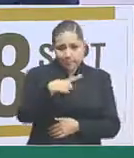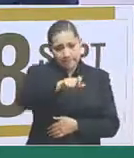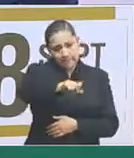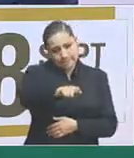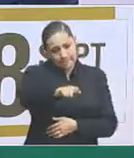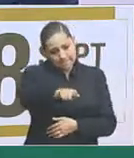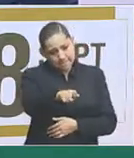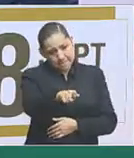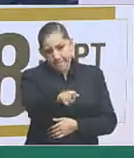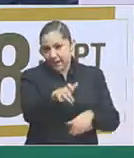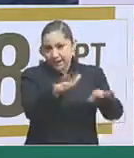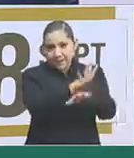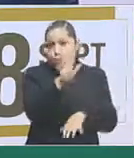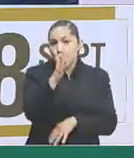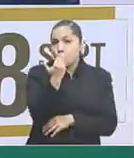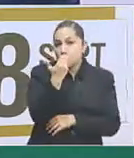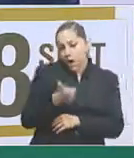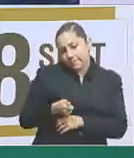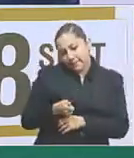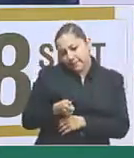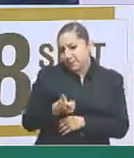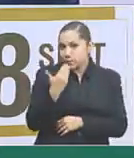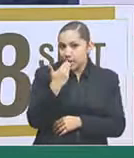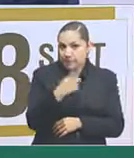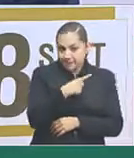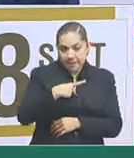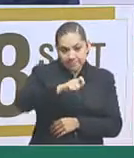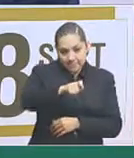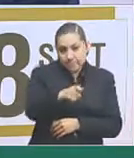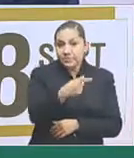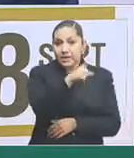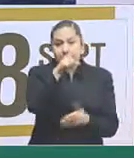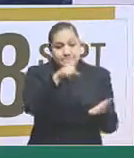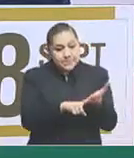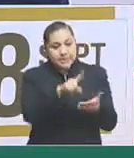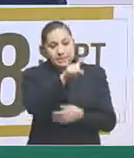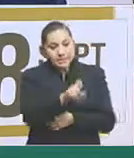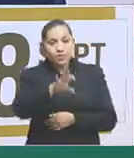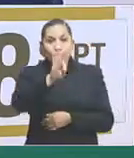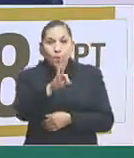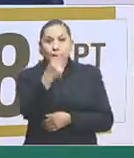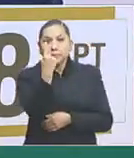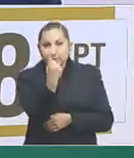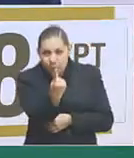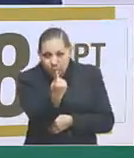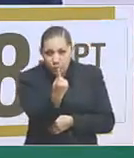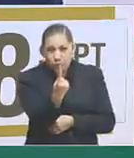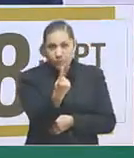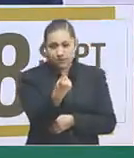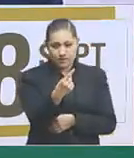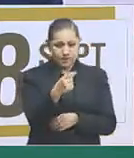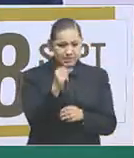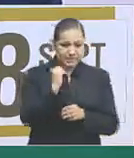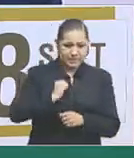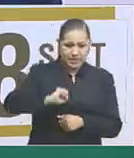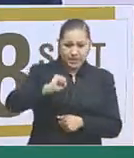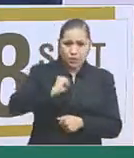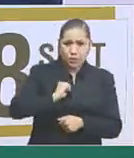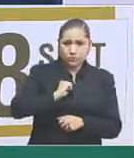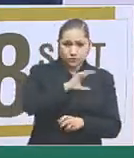remoto de 1.141 siglos de vídeos en un día a ustedes les pasa que